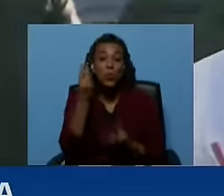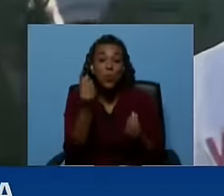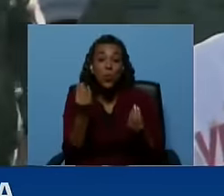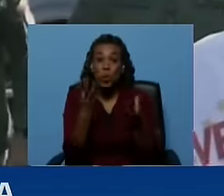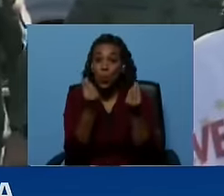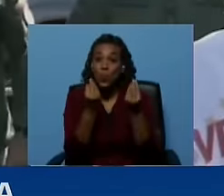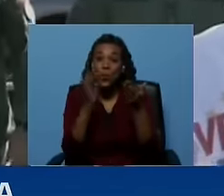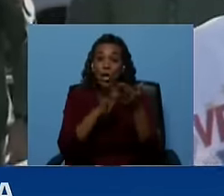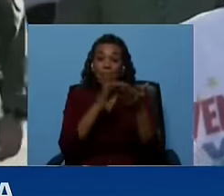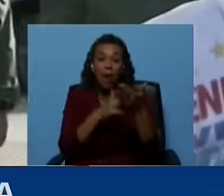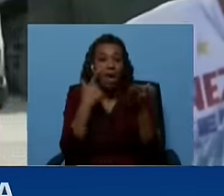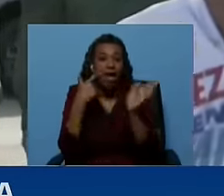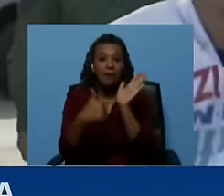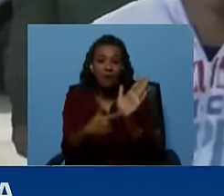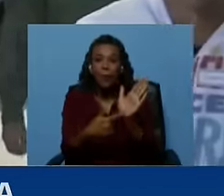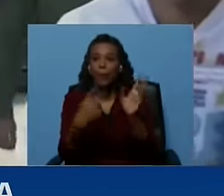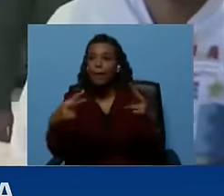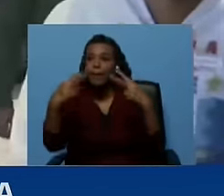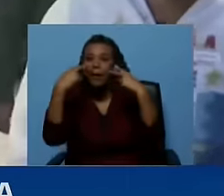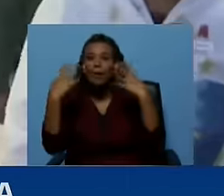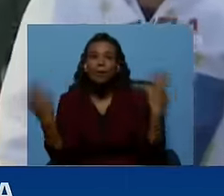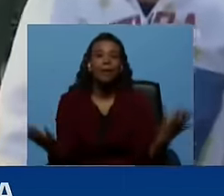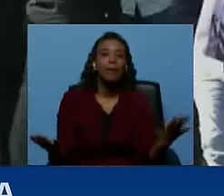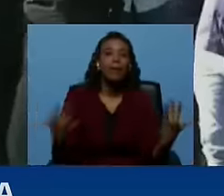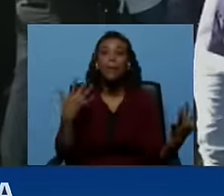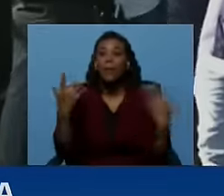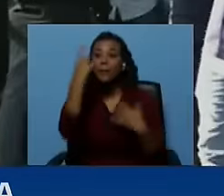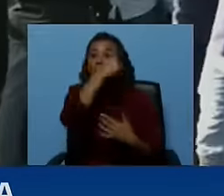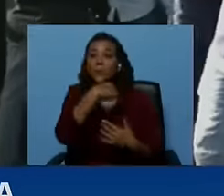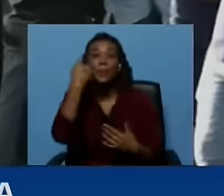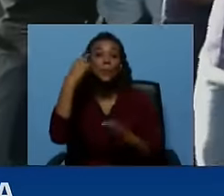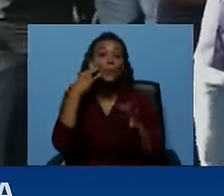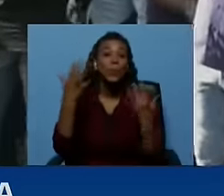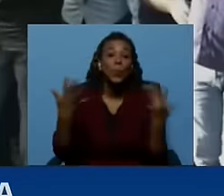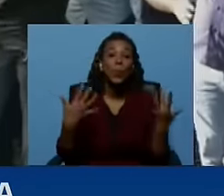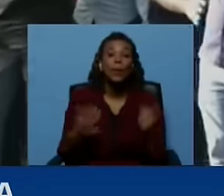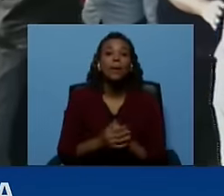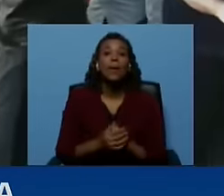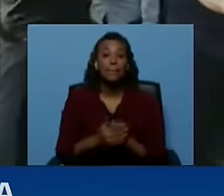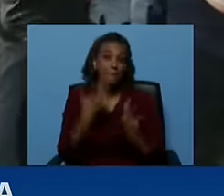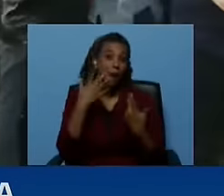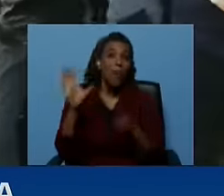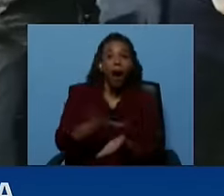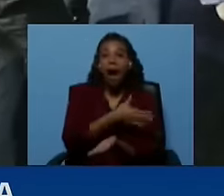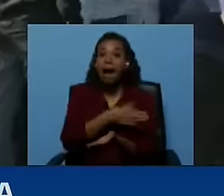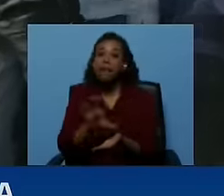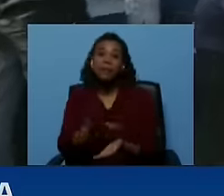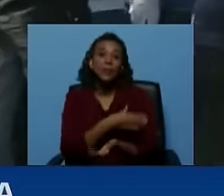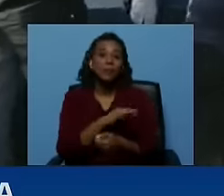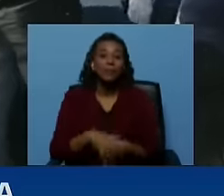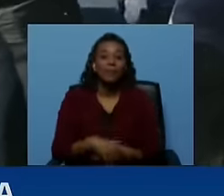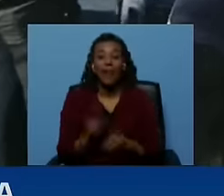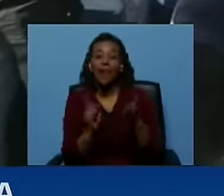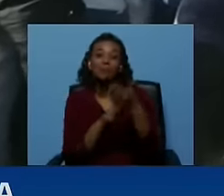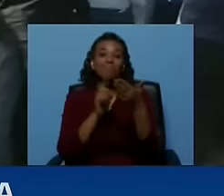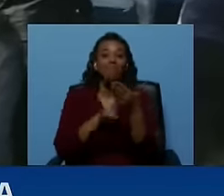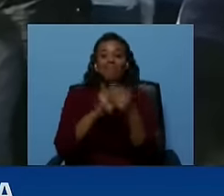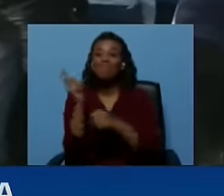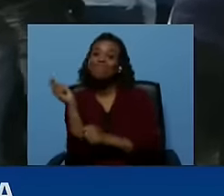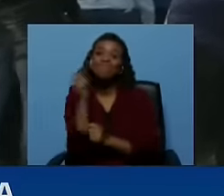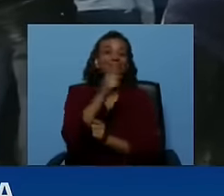teléfonos bájame las cámaras vale para ver a la gente Mira ya aquí tantos teléfonos Vamos a cantar la canción el